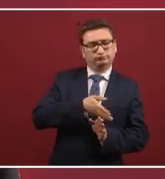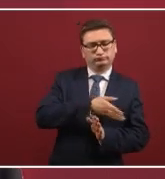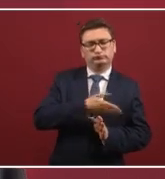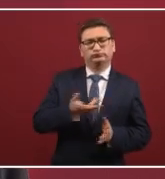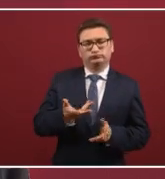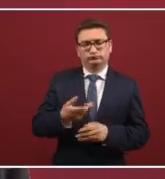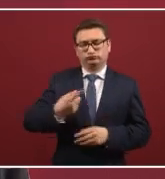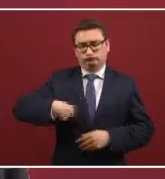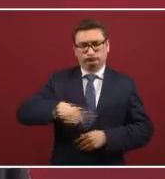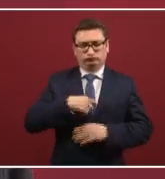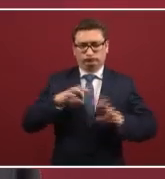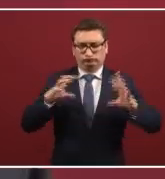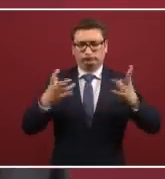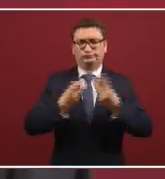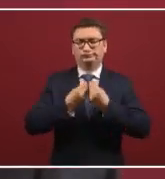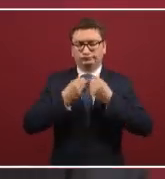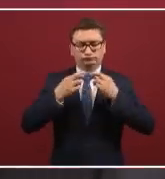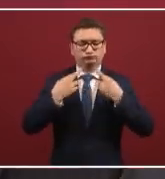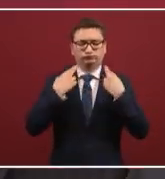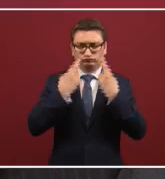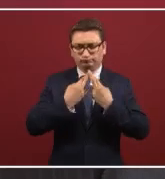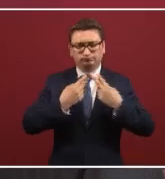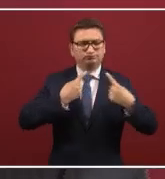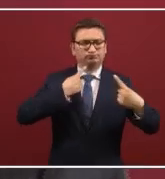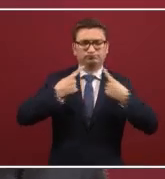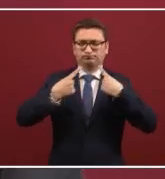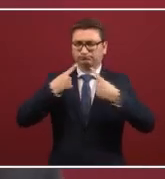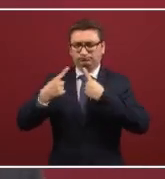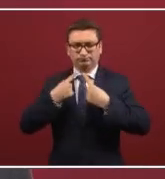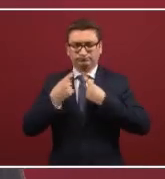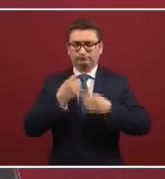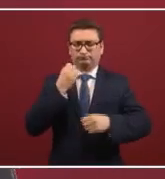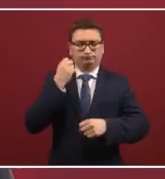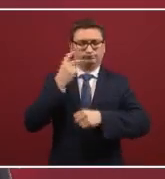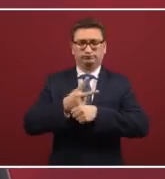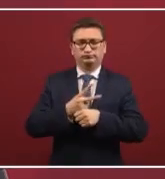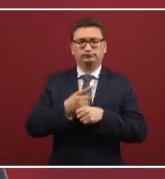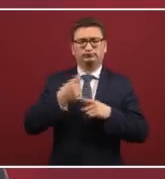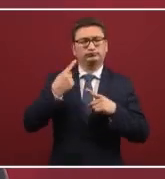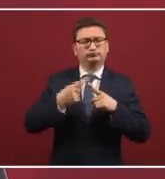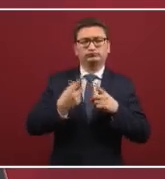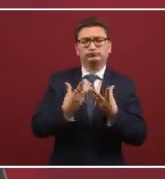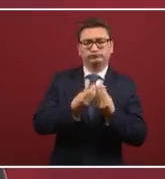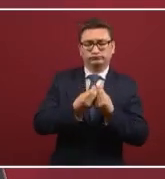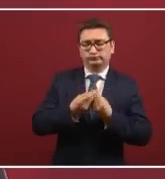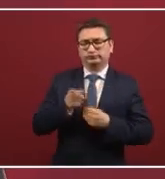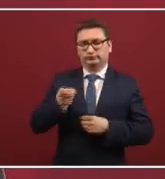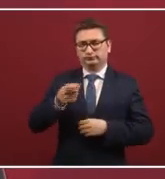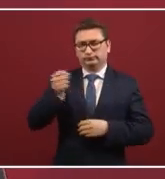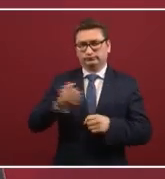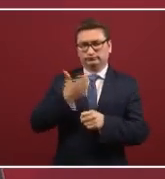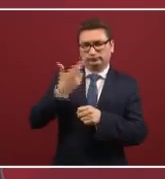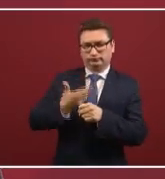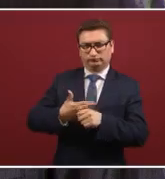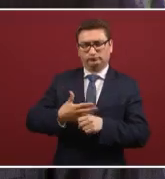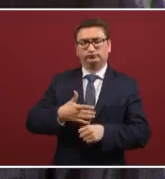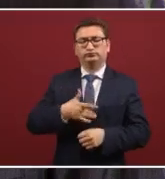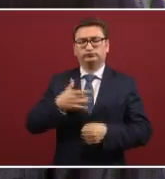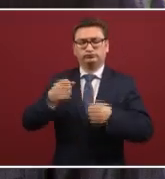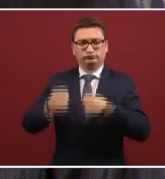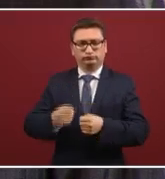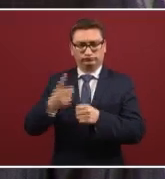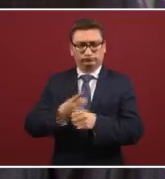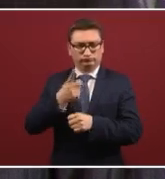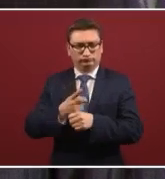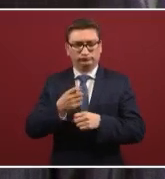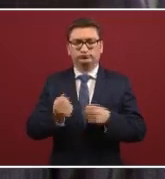temprano con el secretario de Seguridad, el secretario de